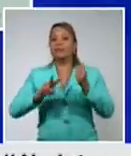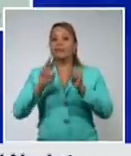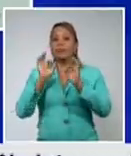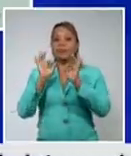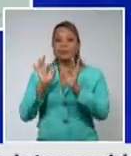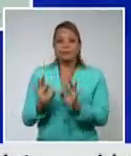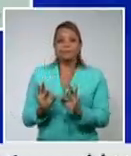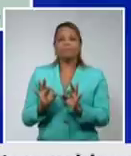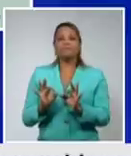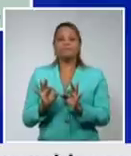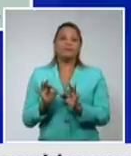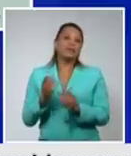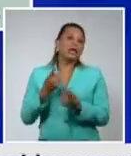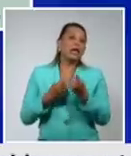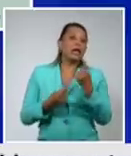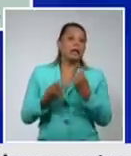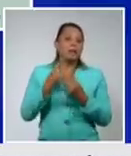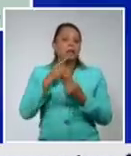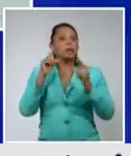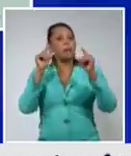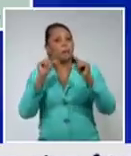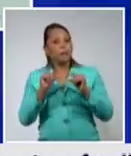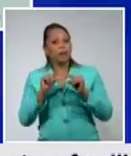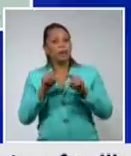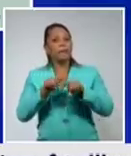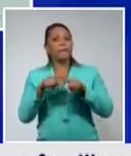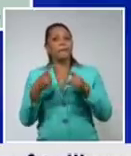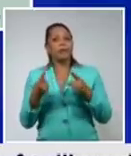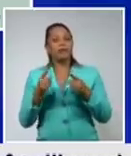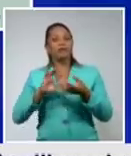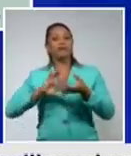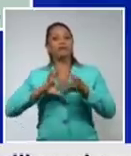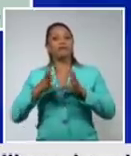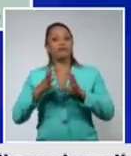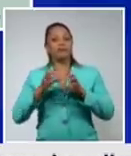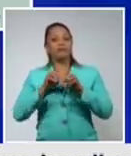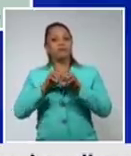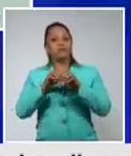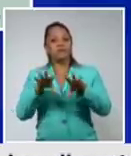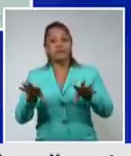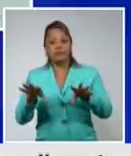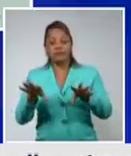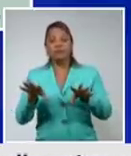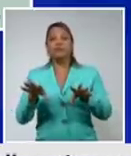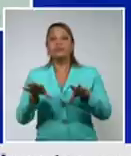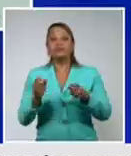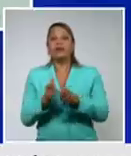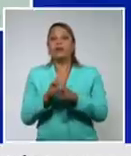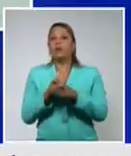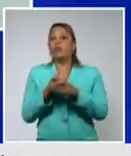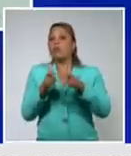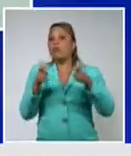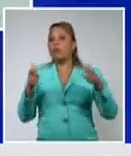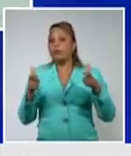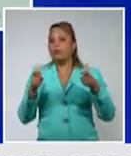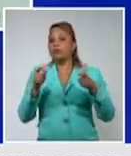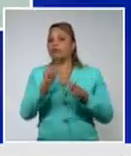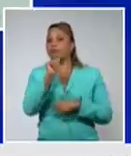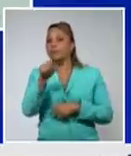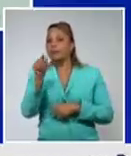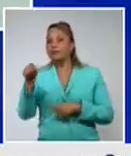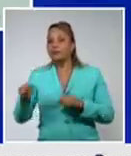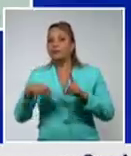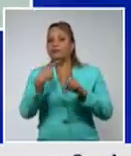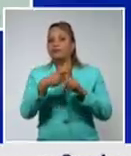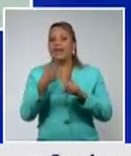quizás en menor magnitud, pero con una complejidad epidemiológica, con un incremento de los casos. Ayer